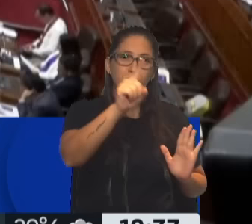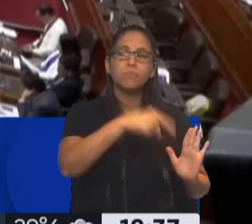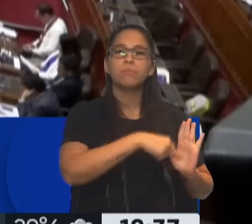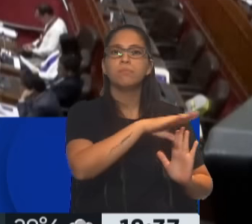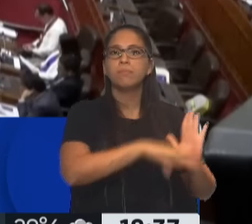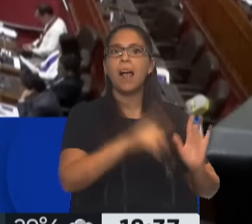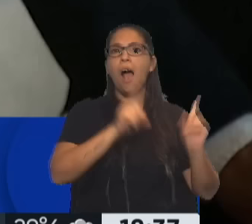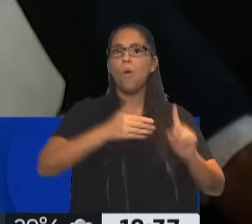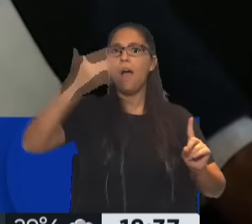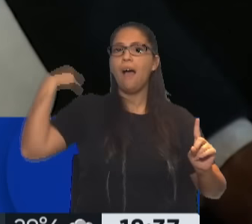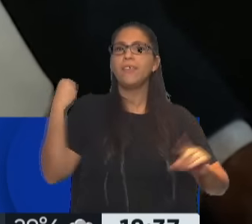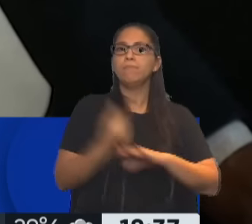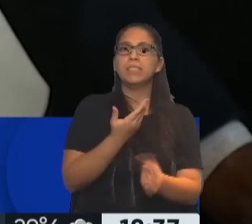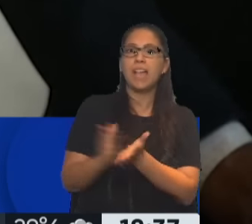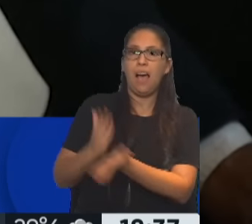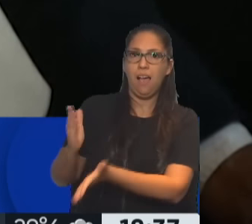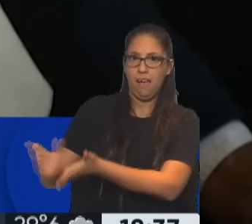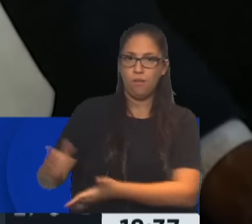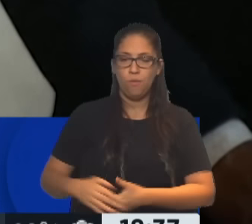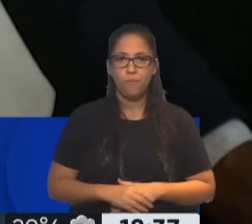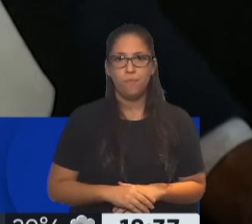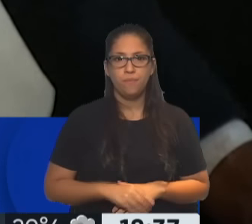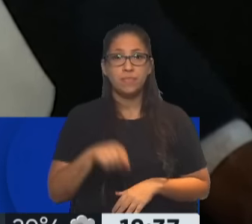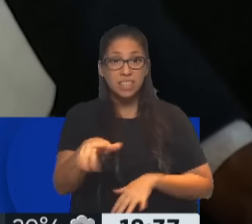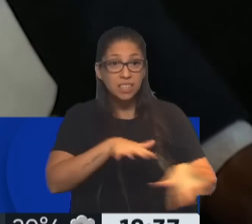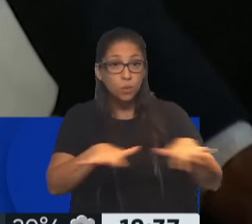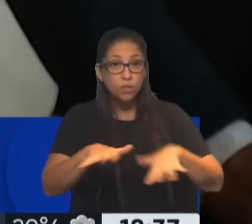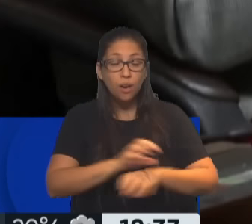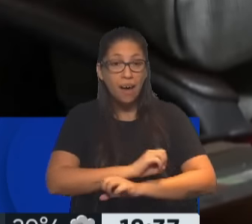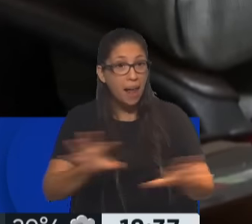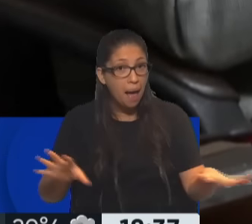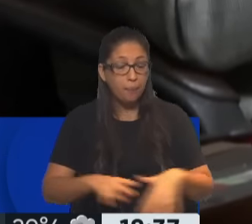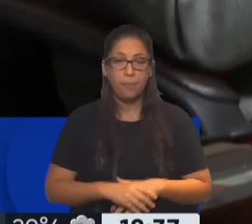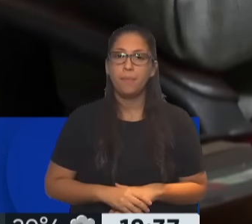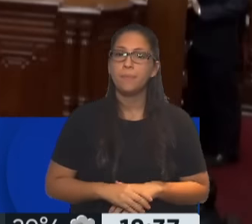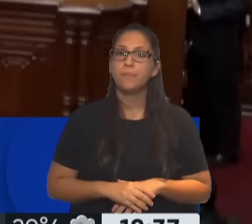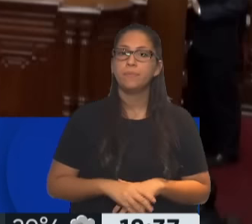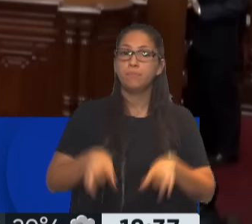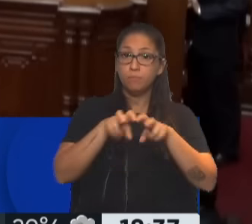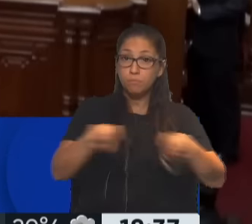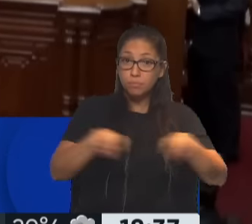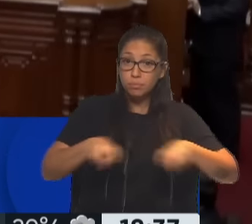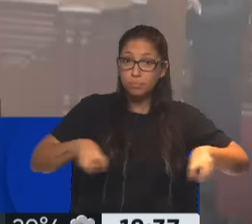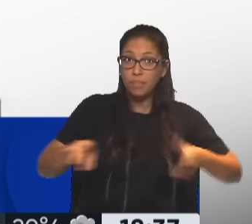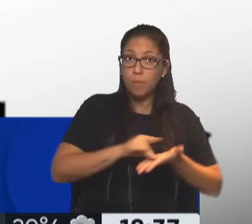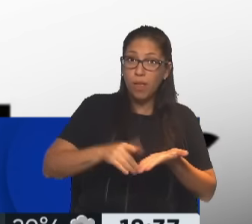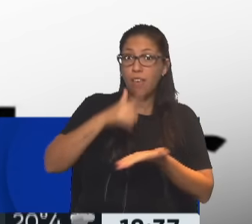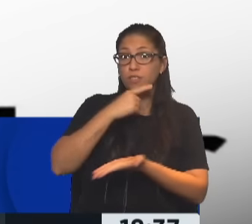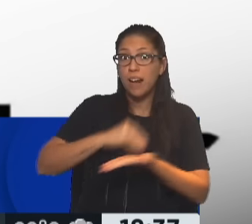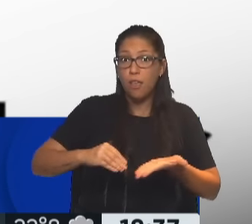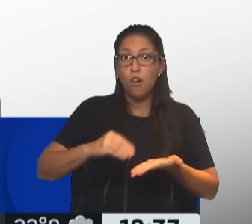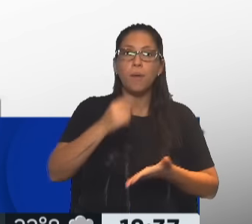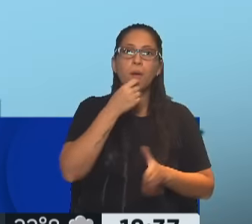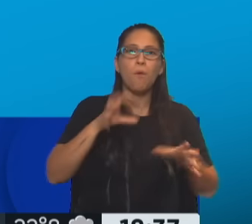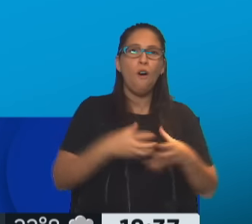últimos mandatarios peruanos. Esta situación es sumamente grave. Los bloques parlamentarios que se ubican en esa parte del arco político como